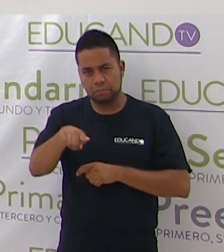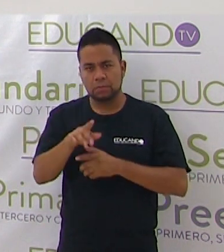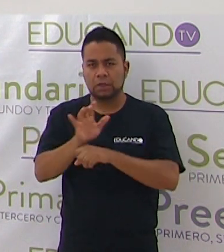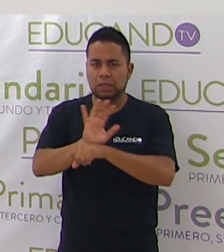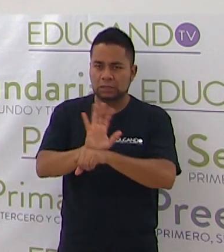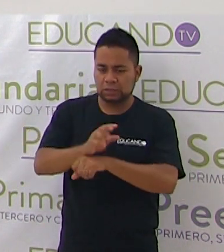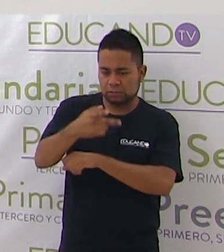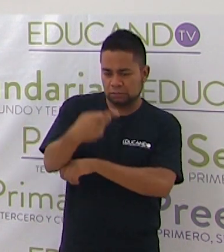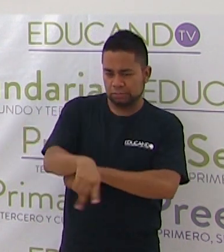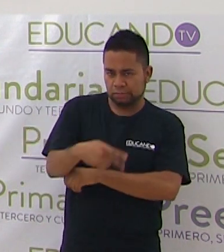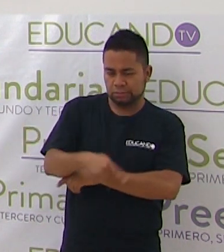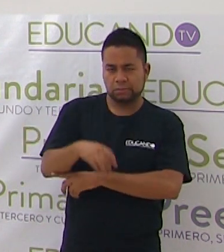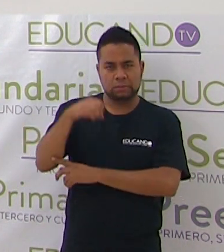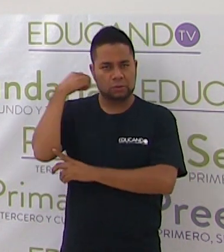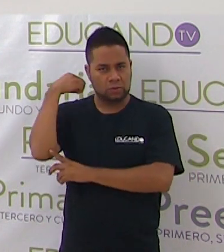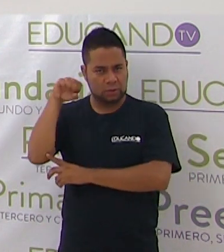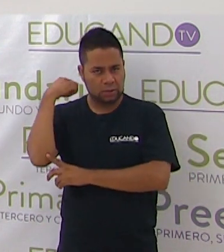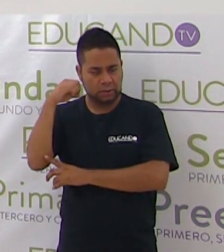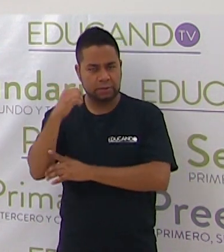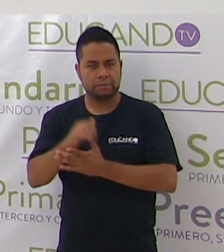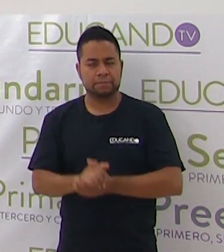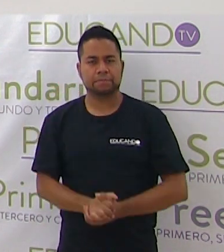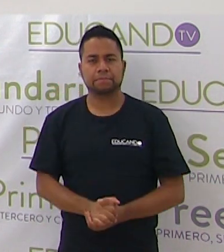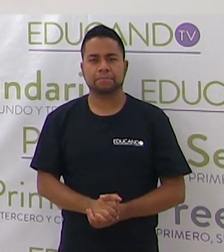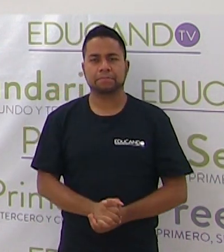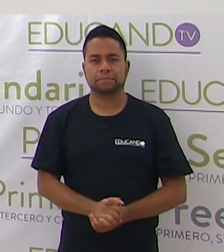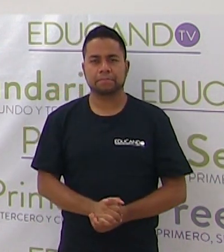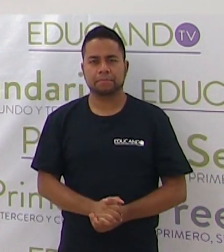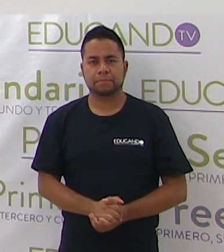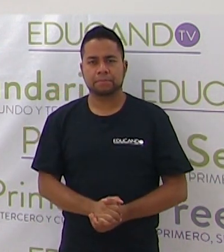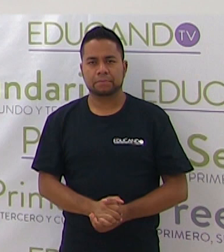cine oaxaqueño, el cine,